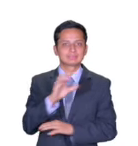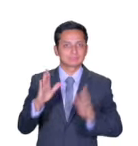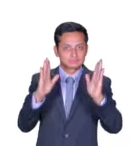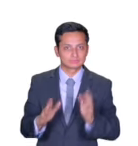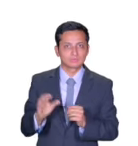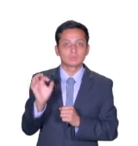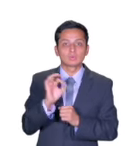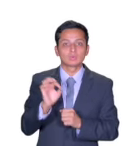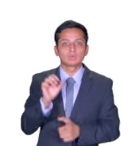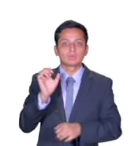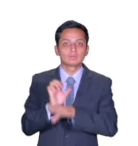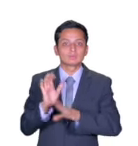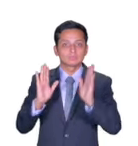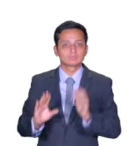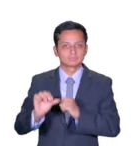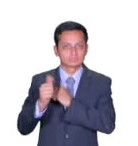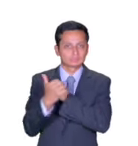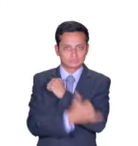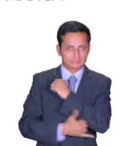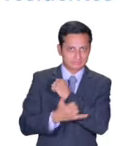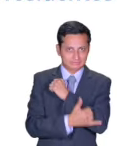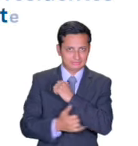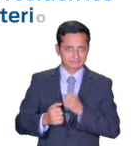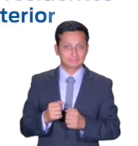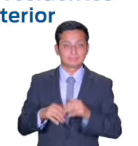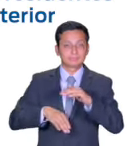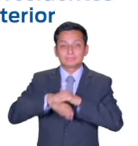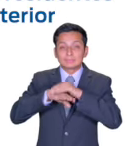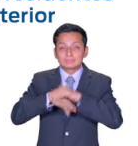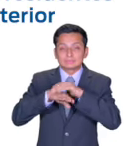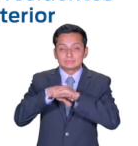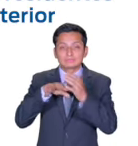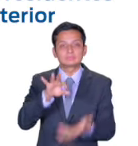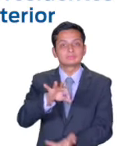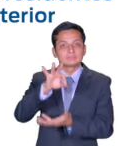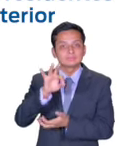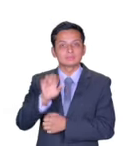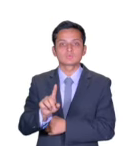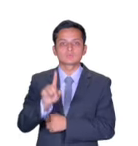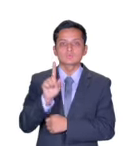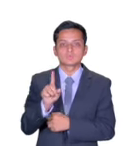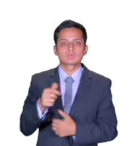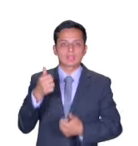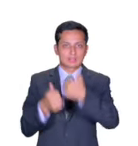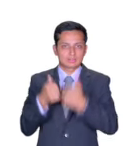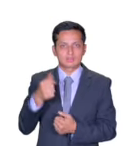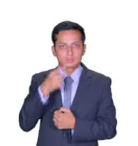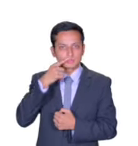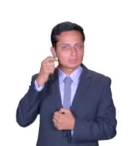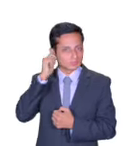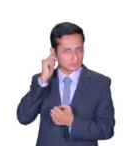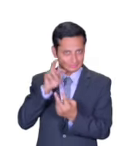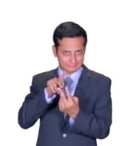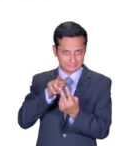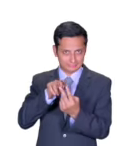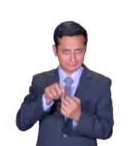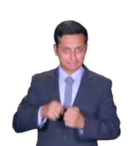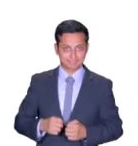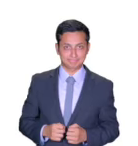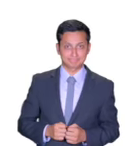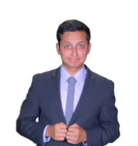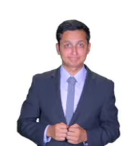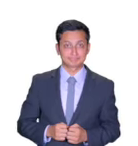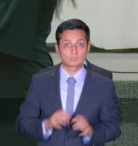indígenas, afroecuatorianos o montubios y ecuatorianos residentes en el exterior, en la que se elegirá hasta una candidata o